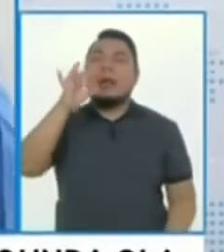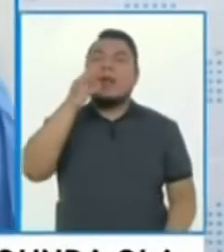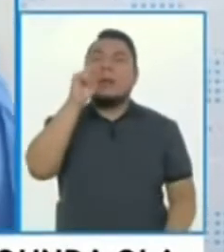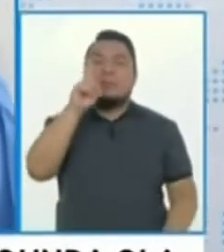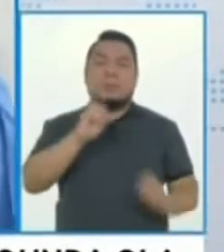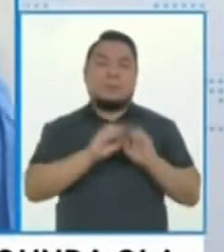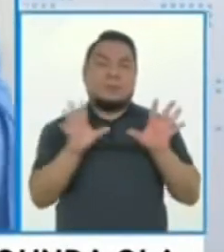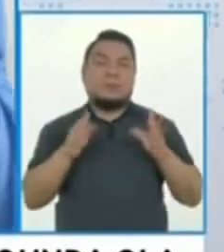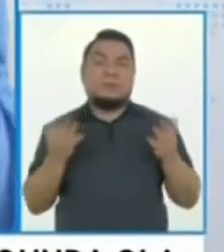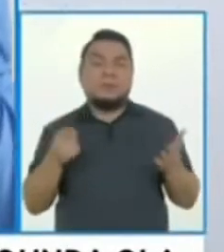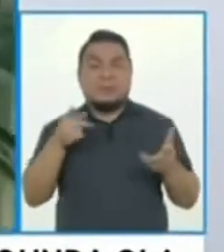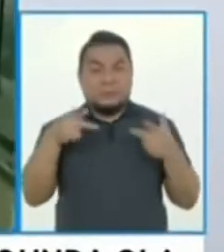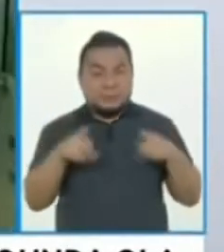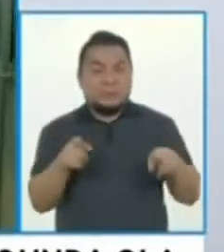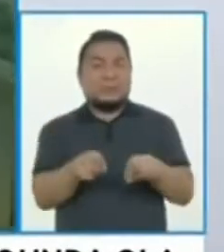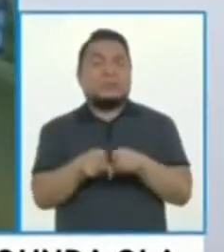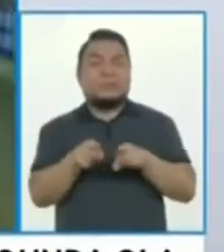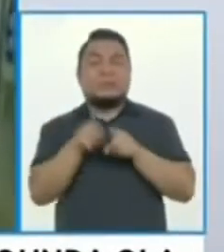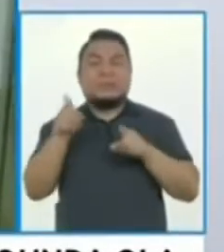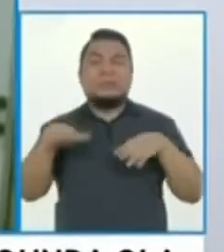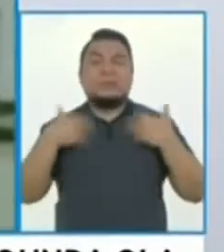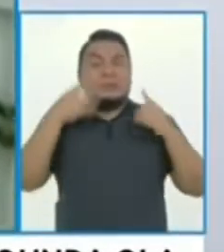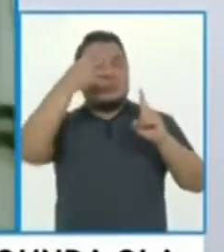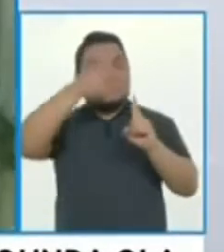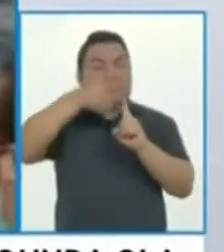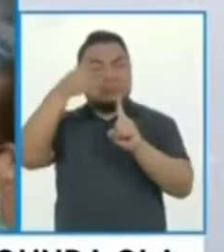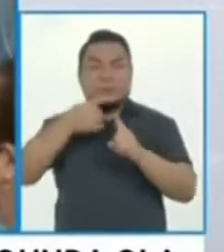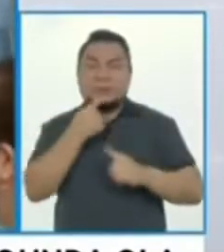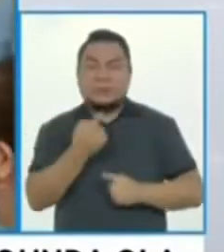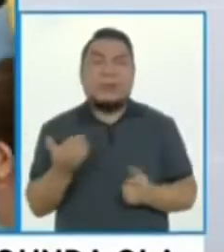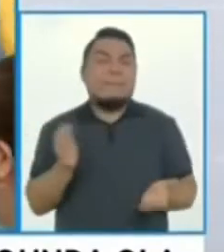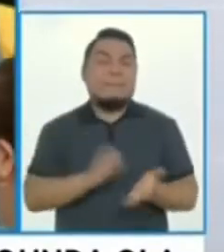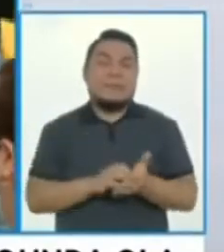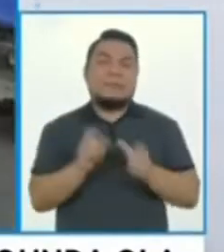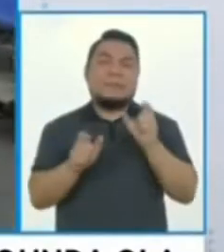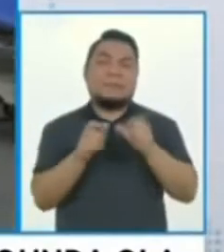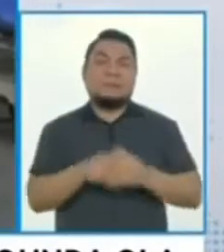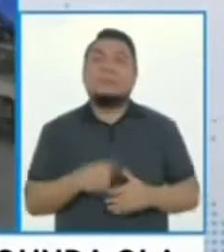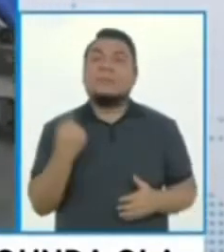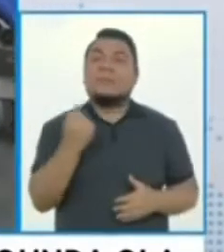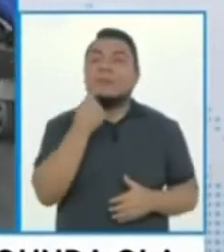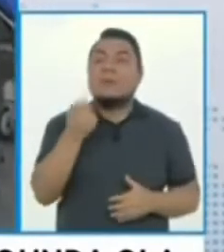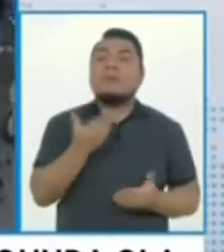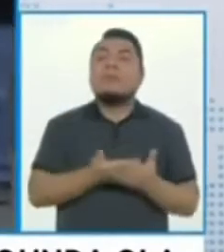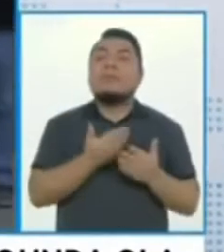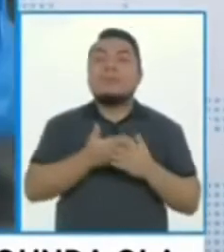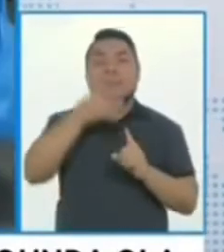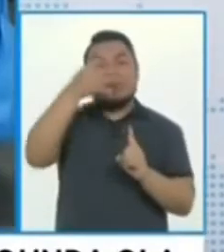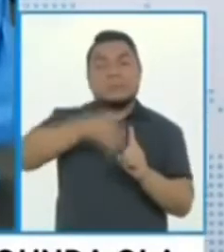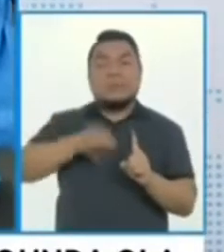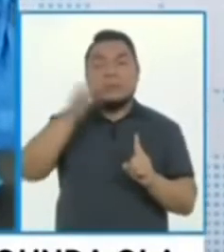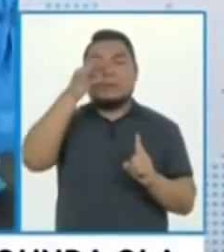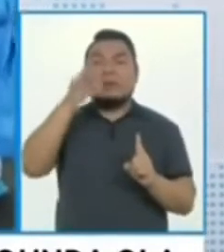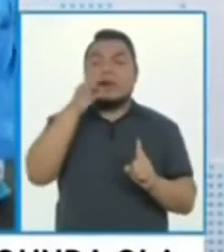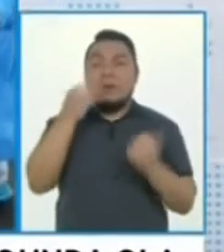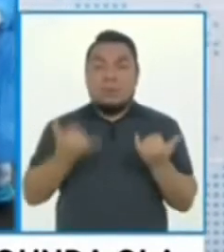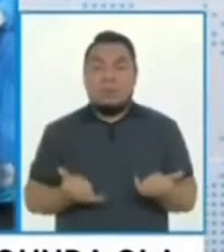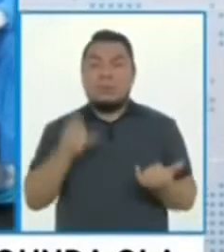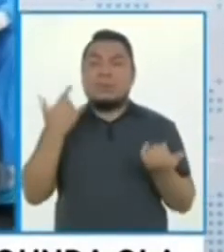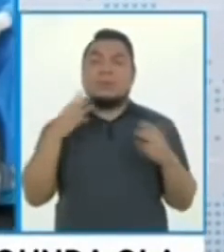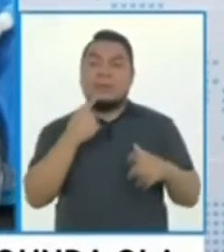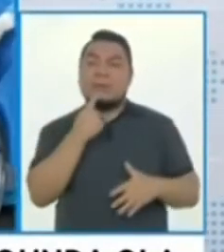día, lo que permite también diagnosticar o confirmar más casos. Solamente por pruebas moleculares al día de hoy se